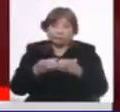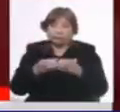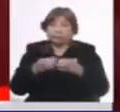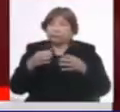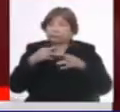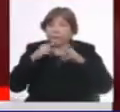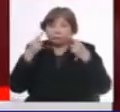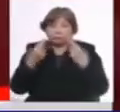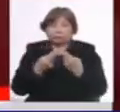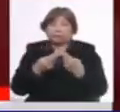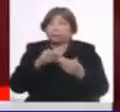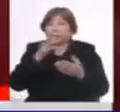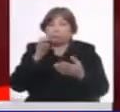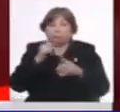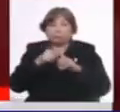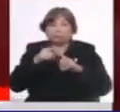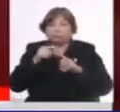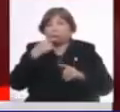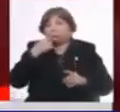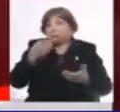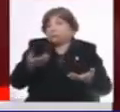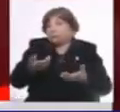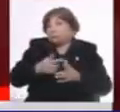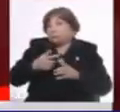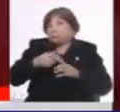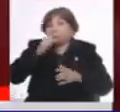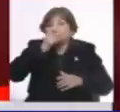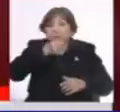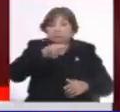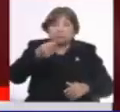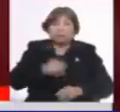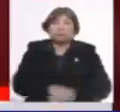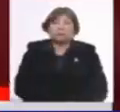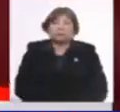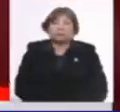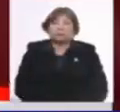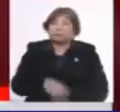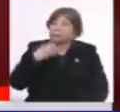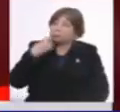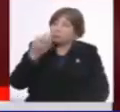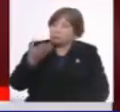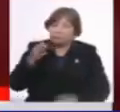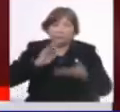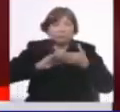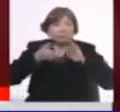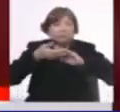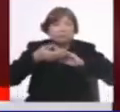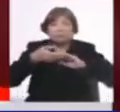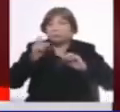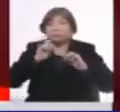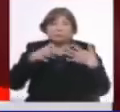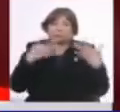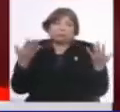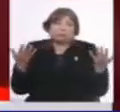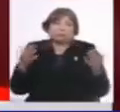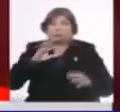incluso le digo, entonces, no, en la conferencia de prensa, diga usted a la comunidad, no, que no